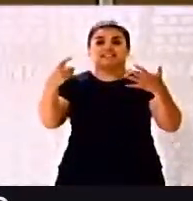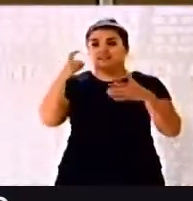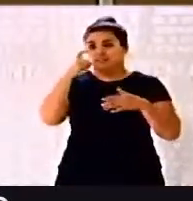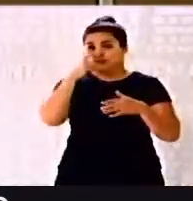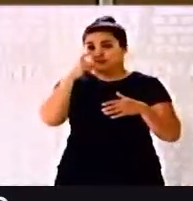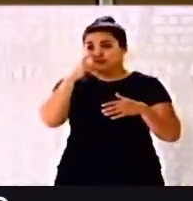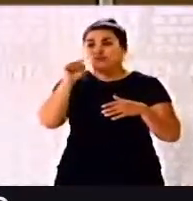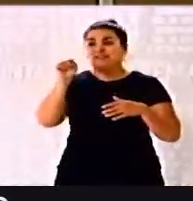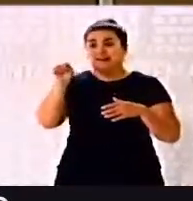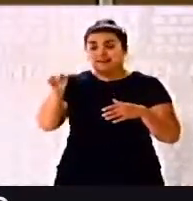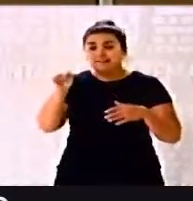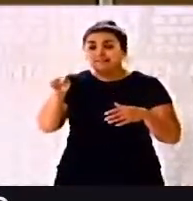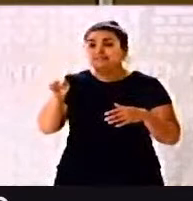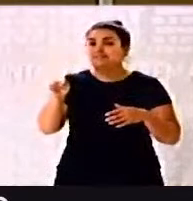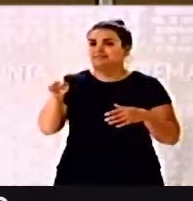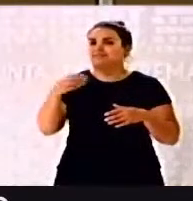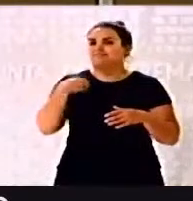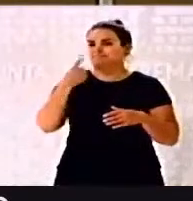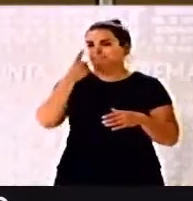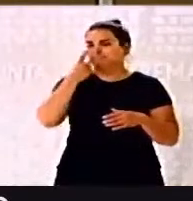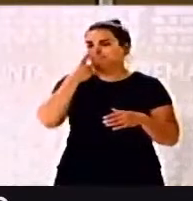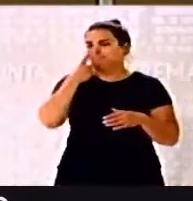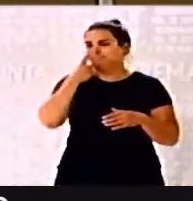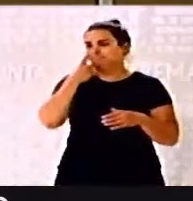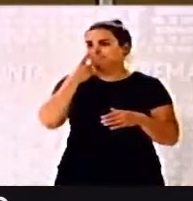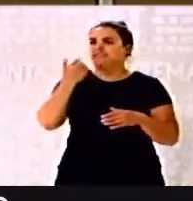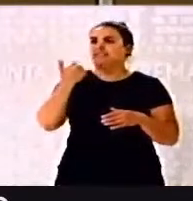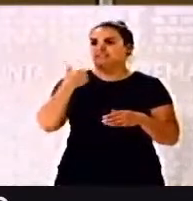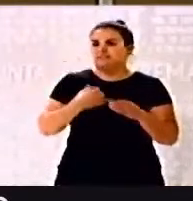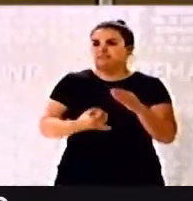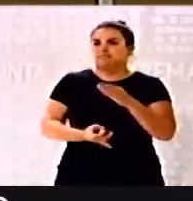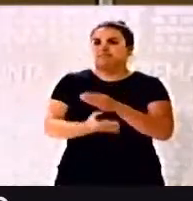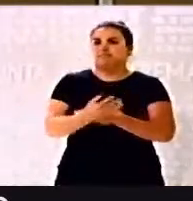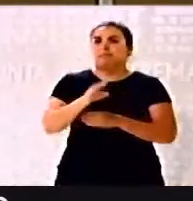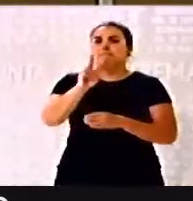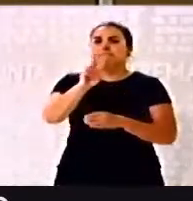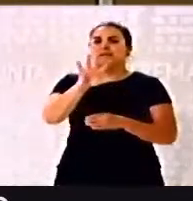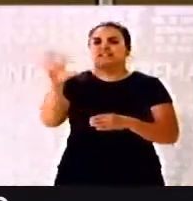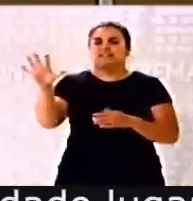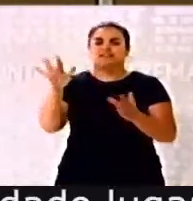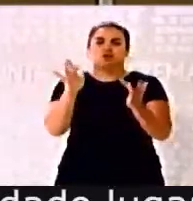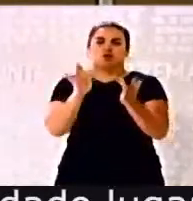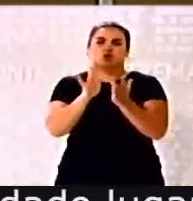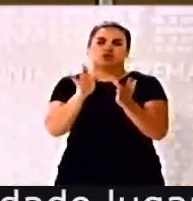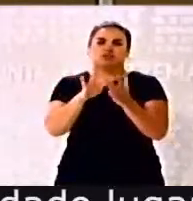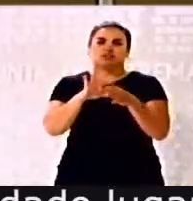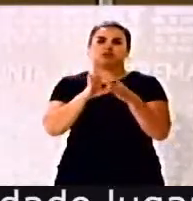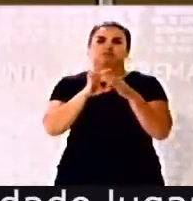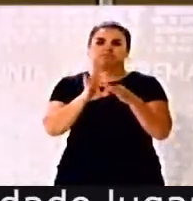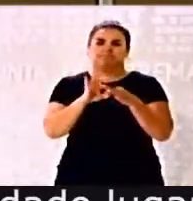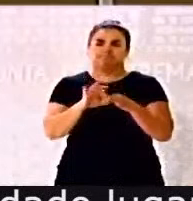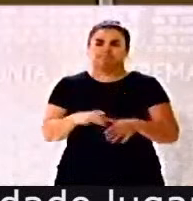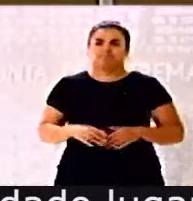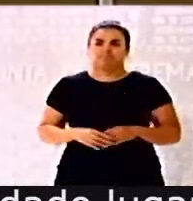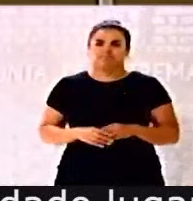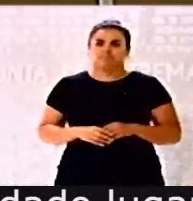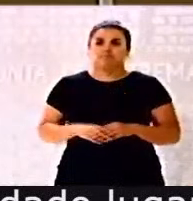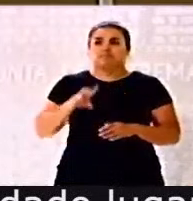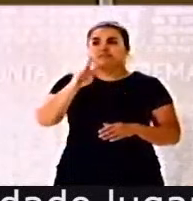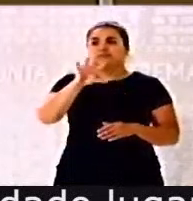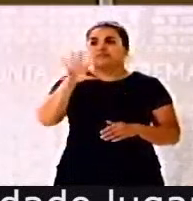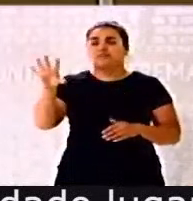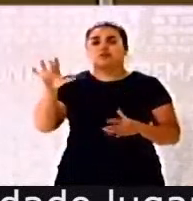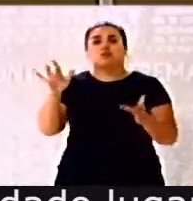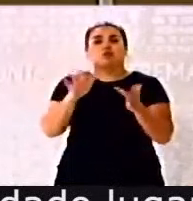que inicialmente ha dado lugar a 25 contactos estrechos. 25